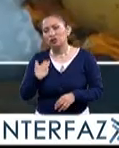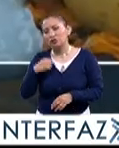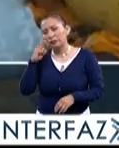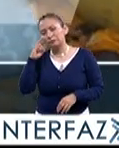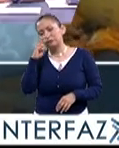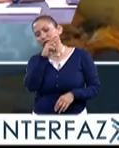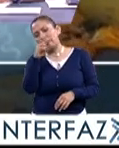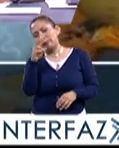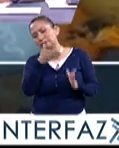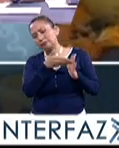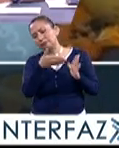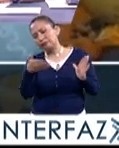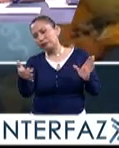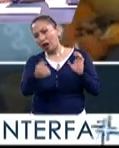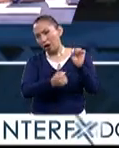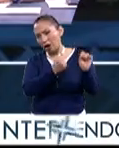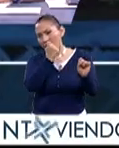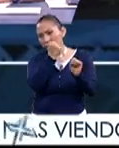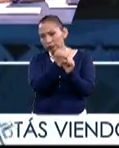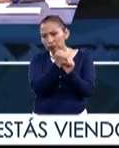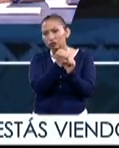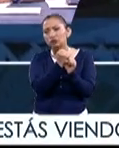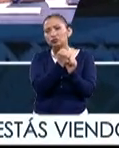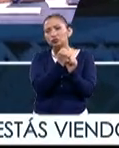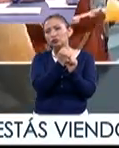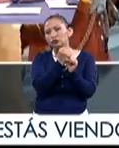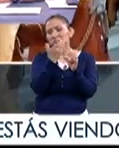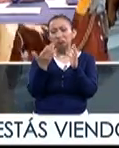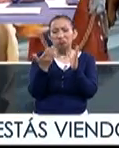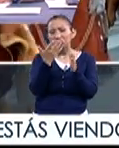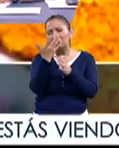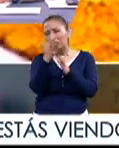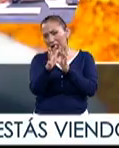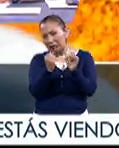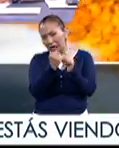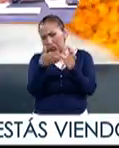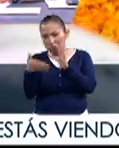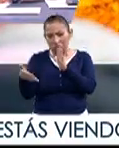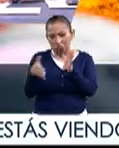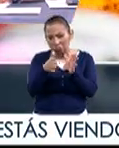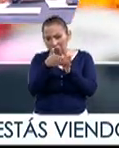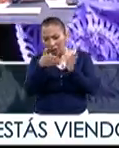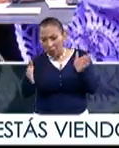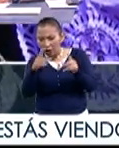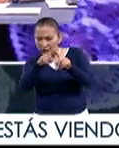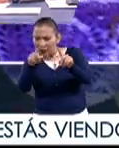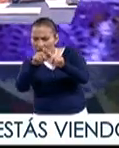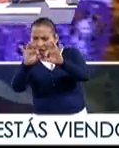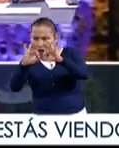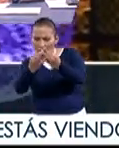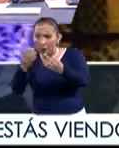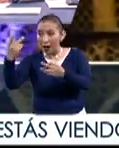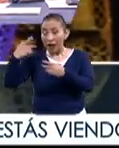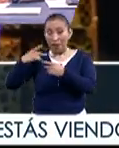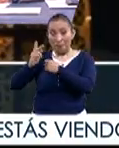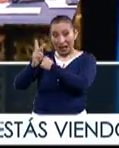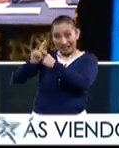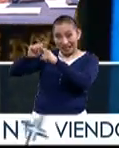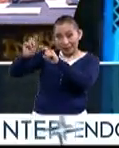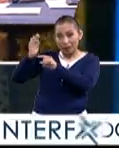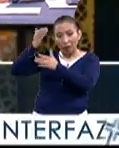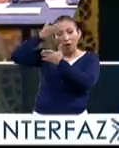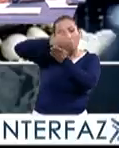visto en los últimos años, quizá en la última década, muchas formas de que el extranjero